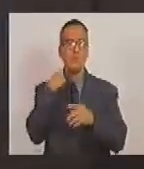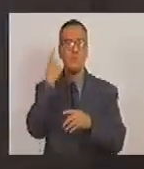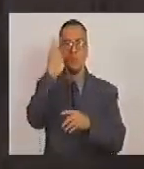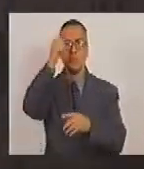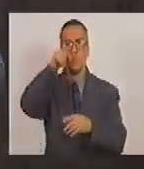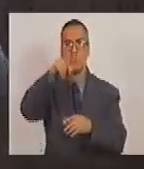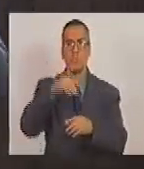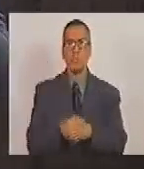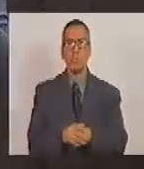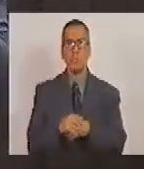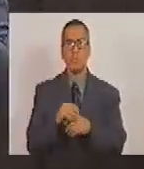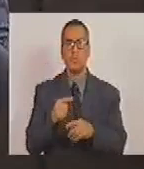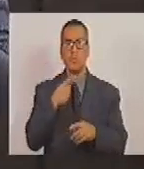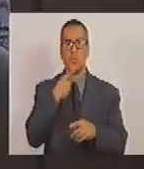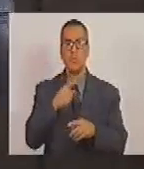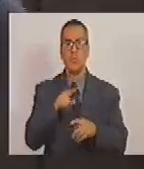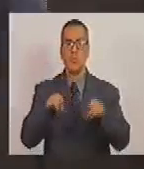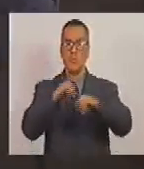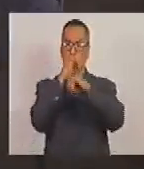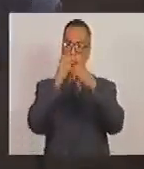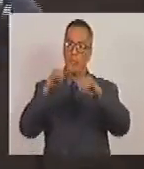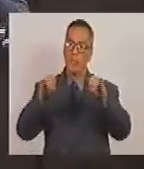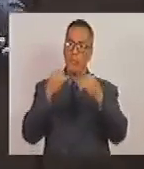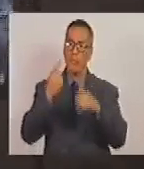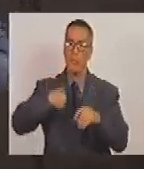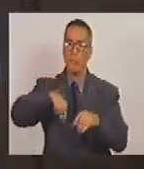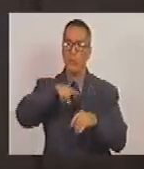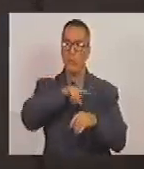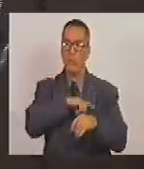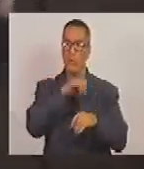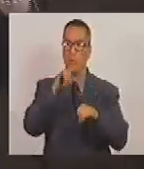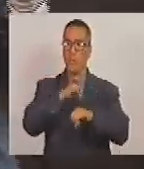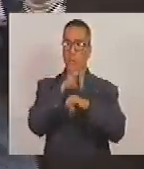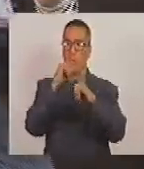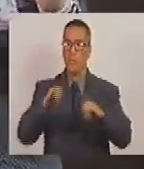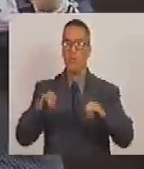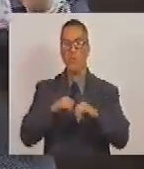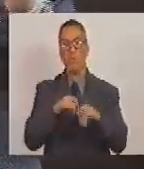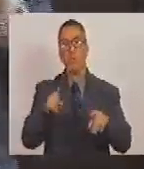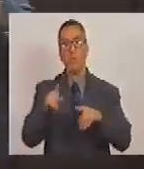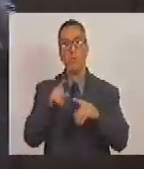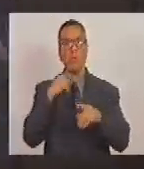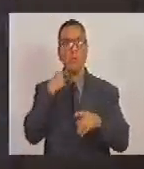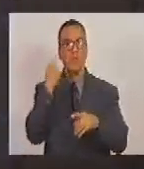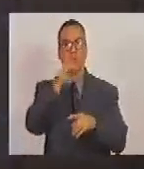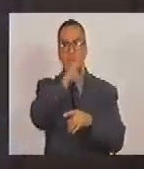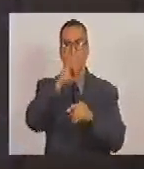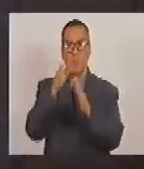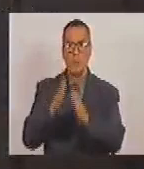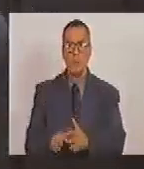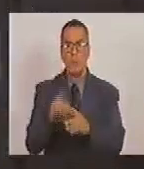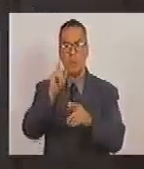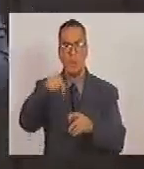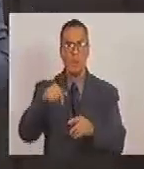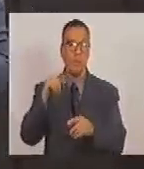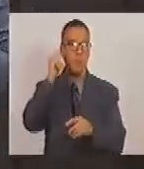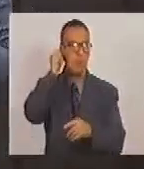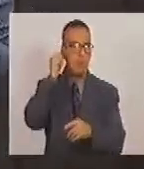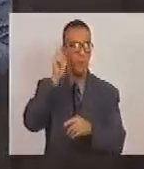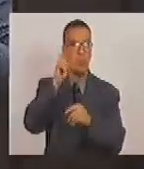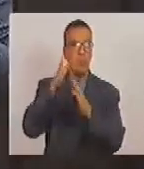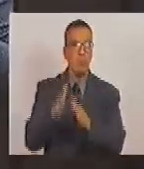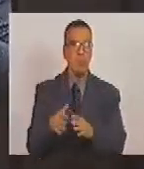Exaltarlas nos pone felices como zulianos y como zulianas, pero también como mujer venezolana.